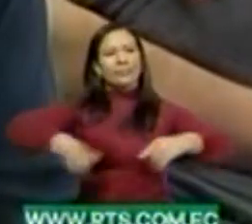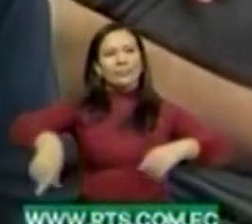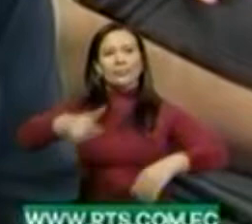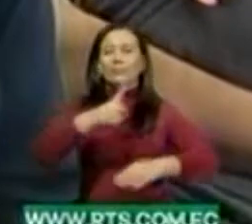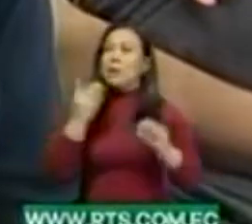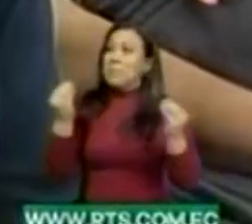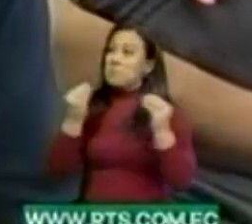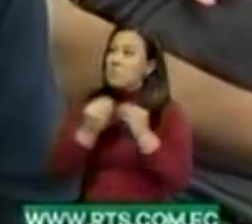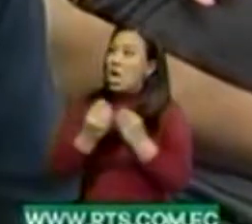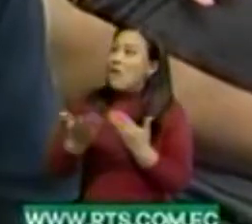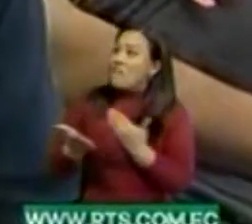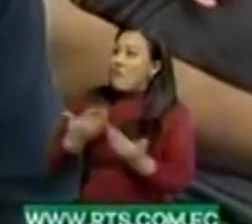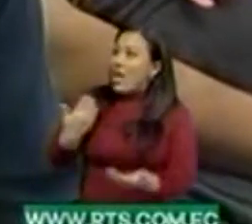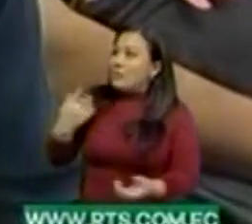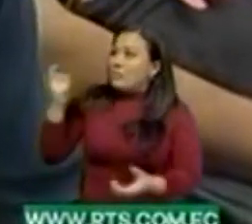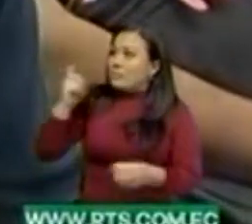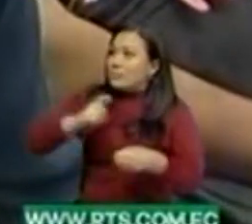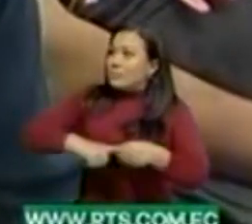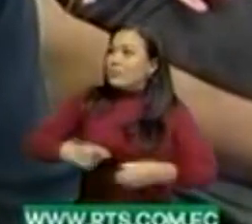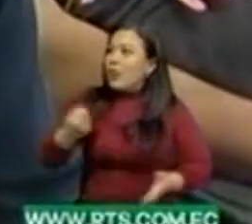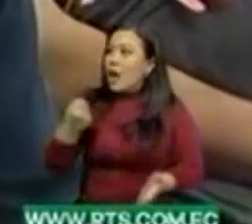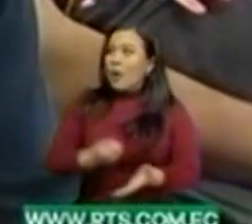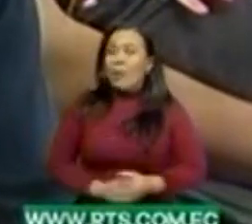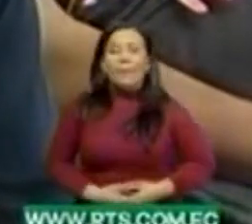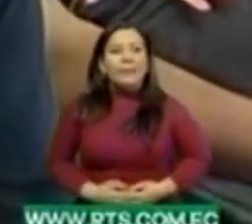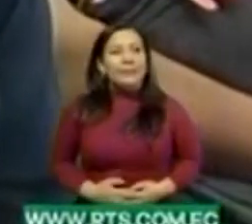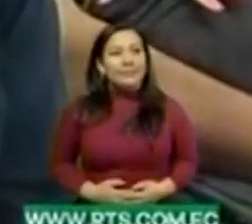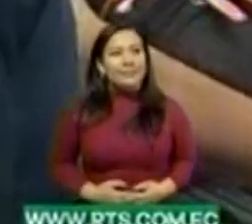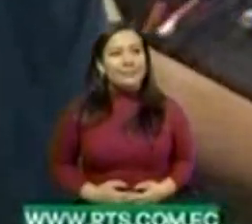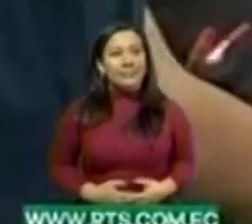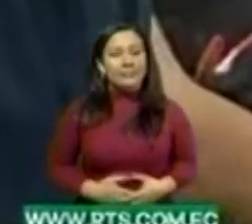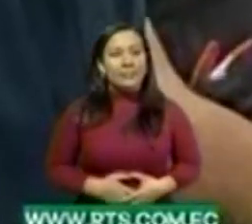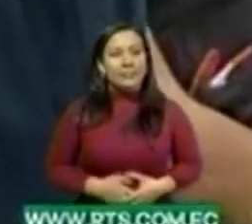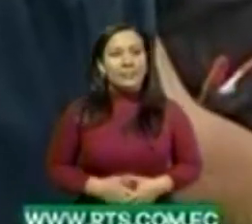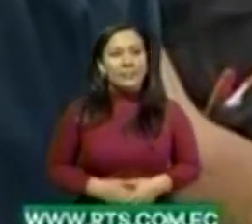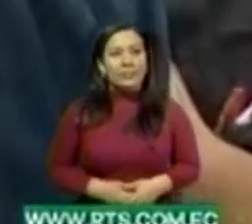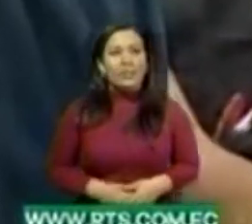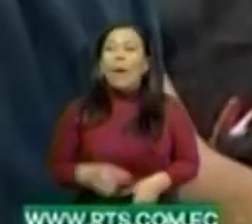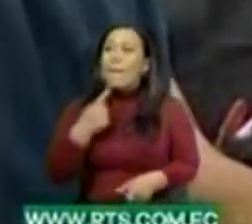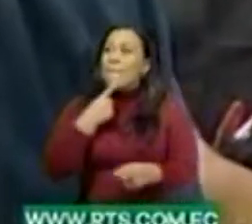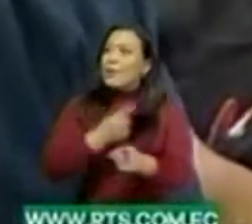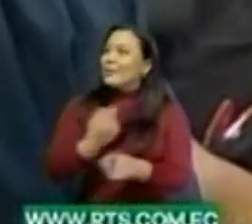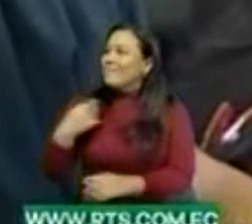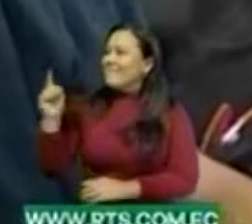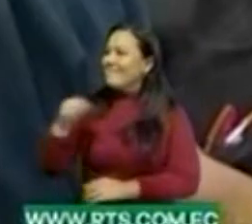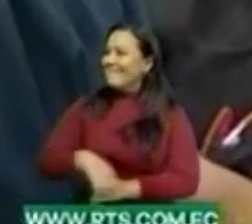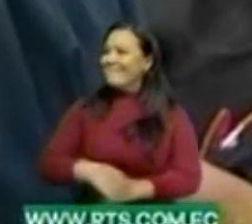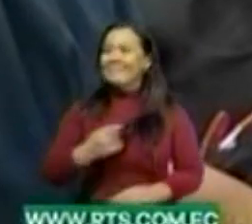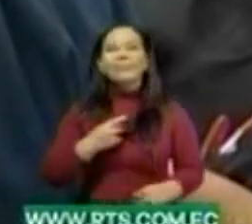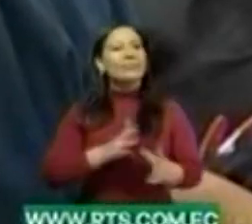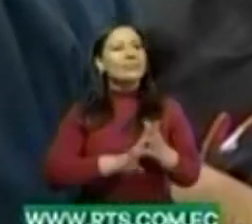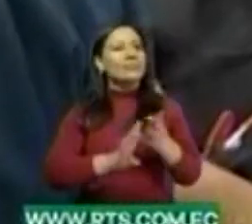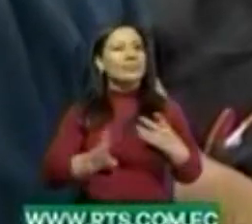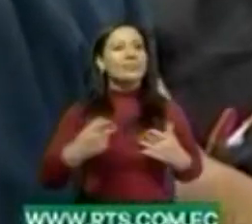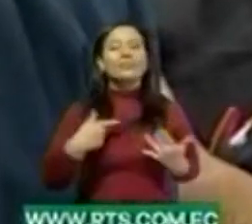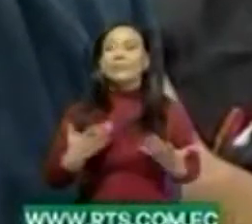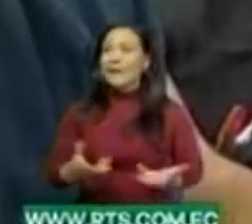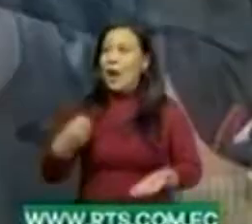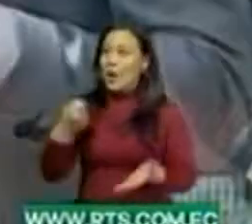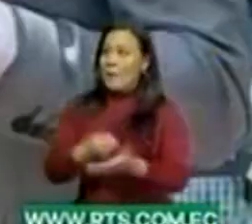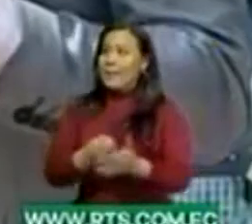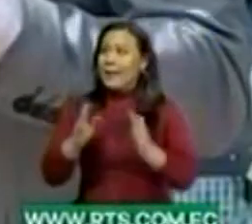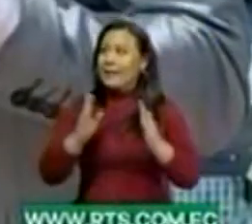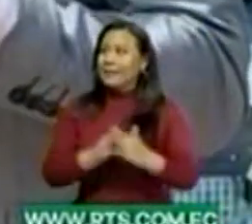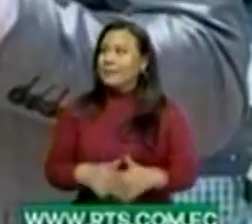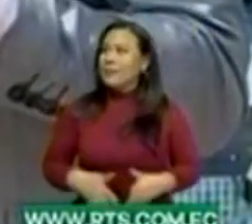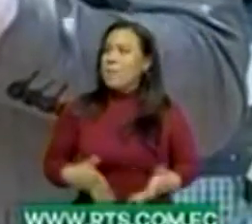más asequibilidad en cuanto a las tasas del mercado. Entonces, por eso es la demanda ahorita de adquirir una vivienda.